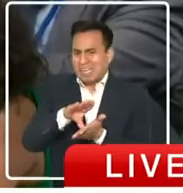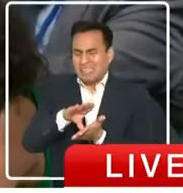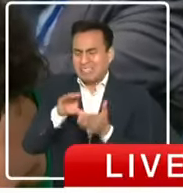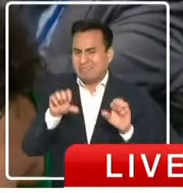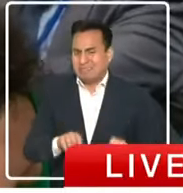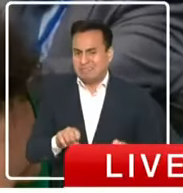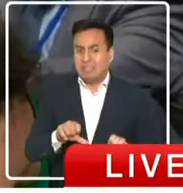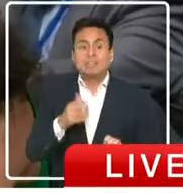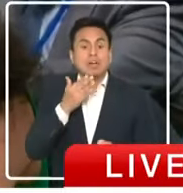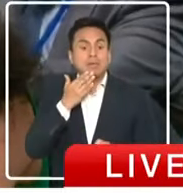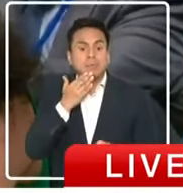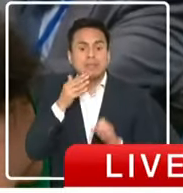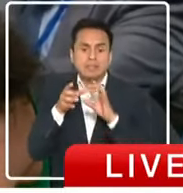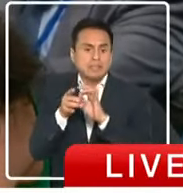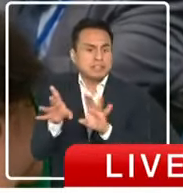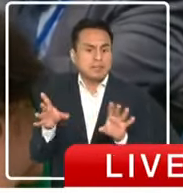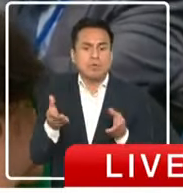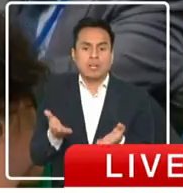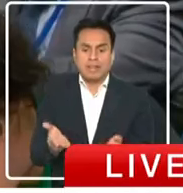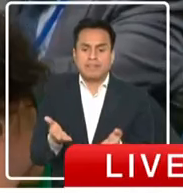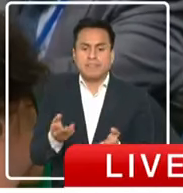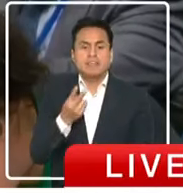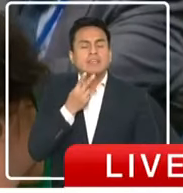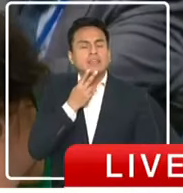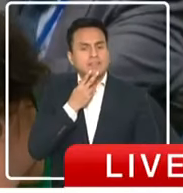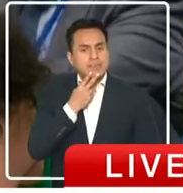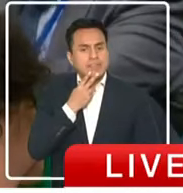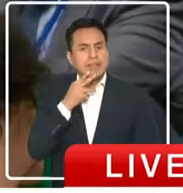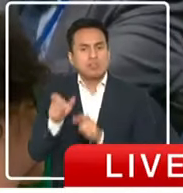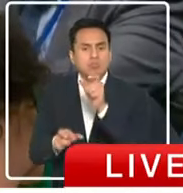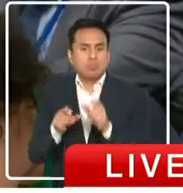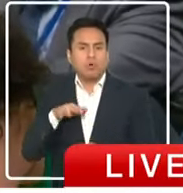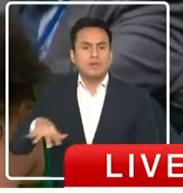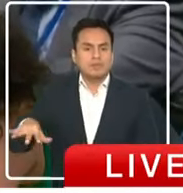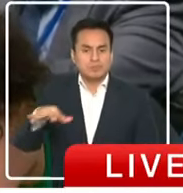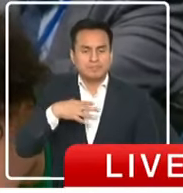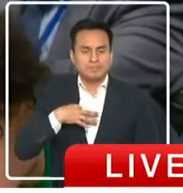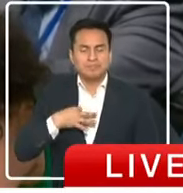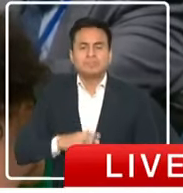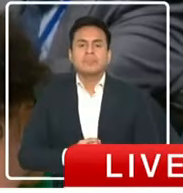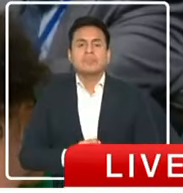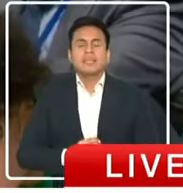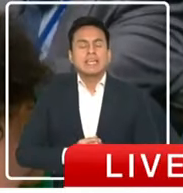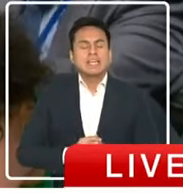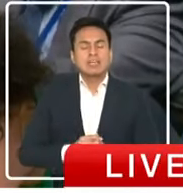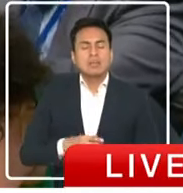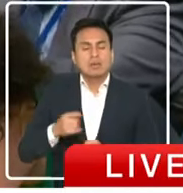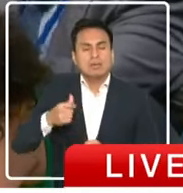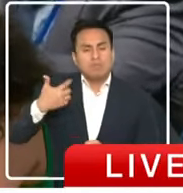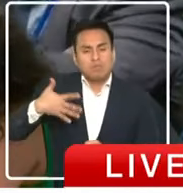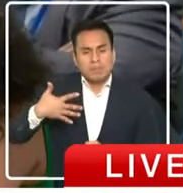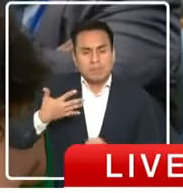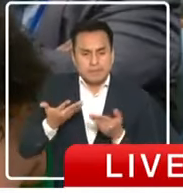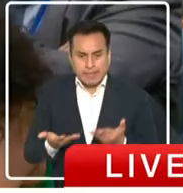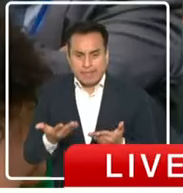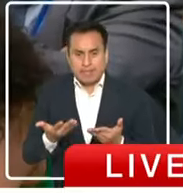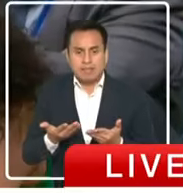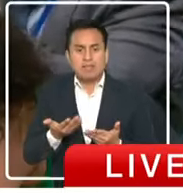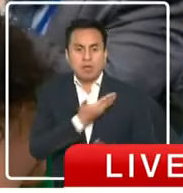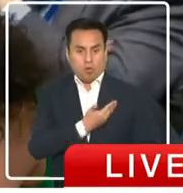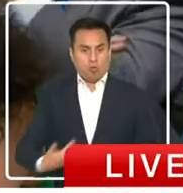así como para la democracia y la vida de los pueblos. Es fundamental que